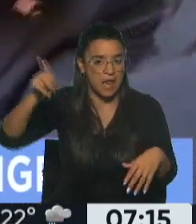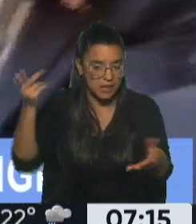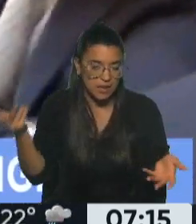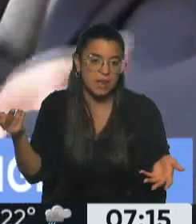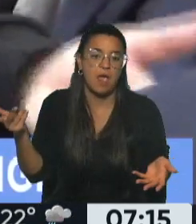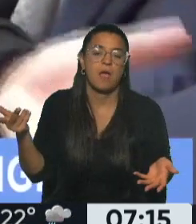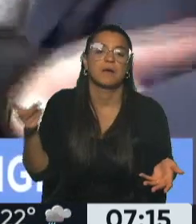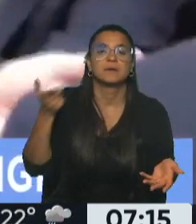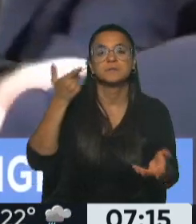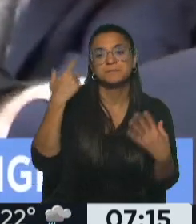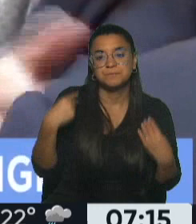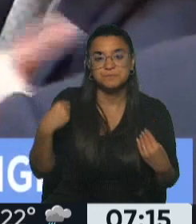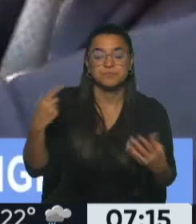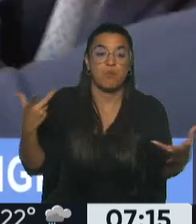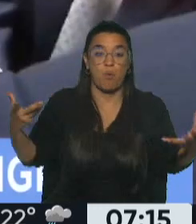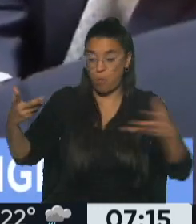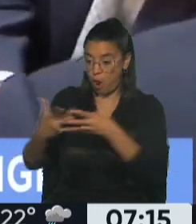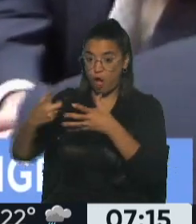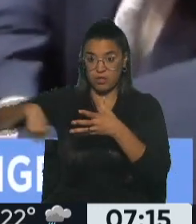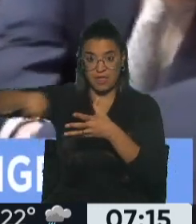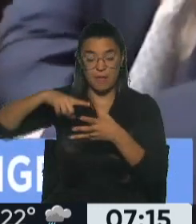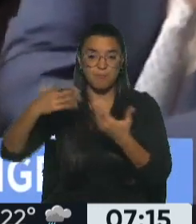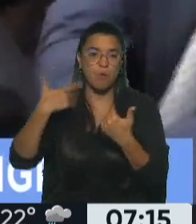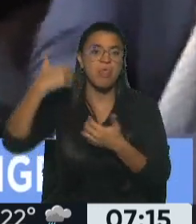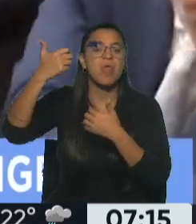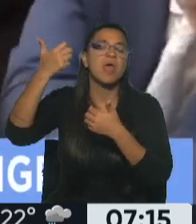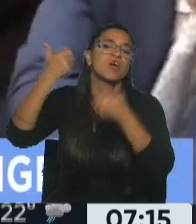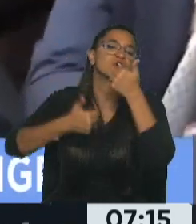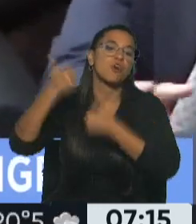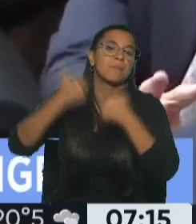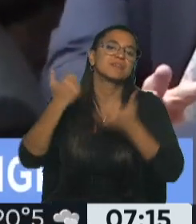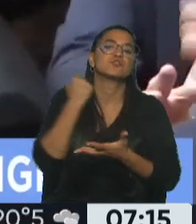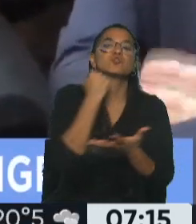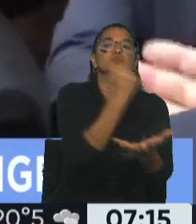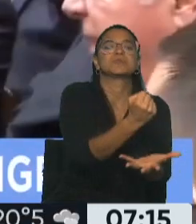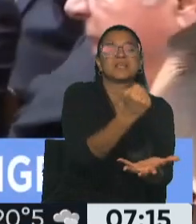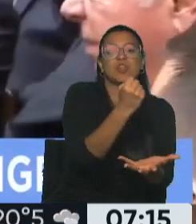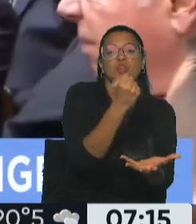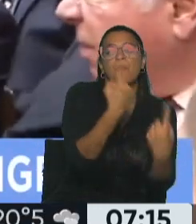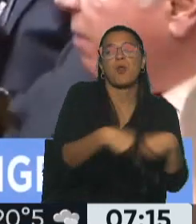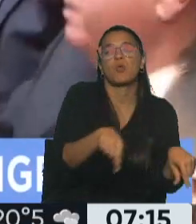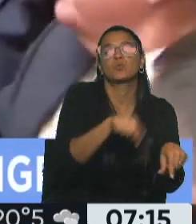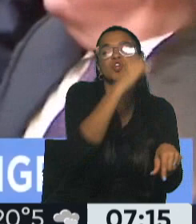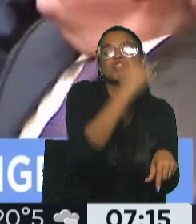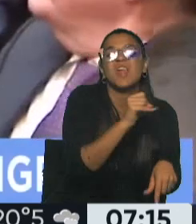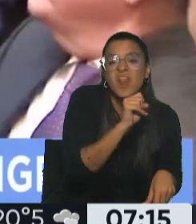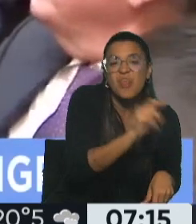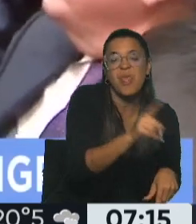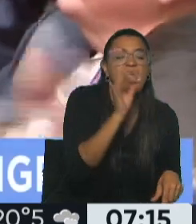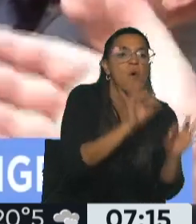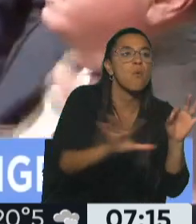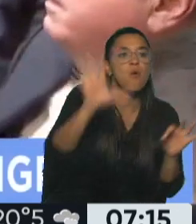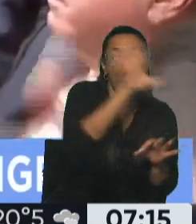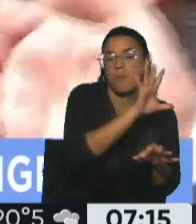siendo parte de la del bloque podrían competir con los productos subsidiados de Europa esto no gusta a muchos